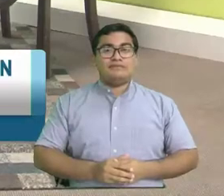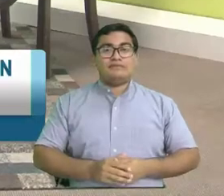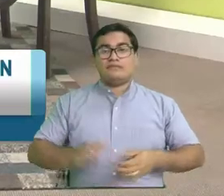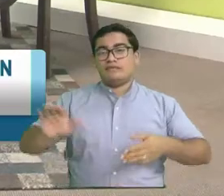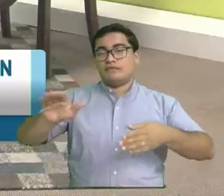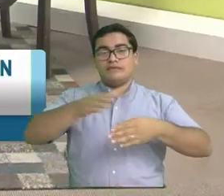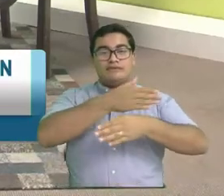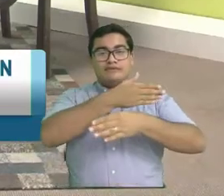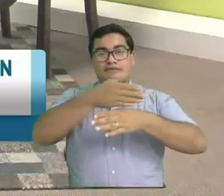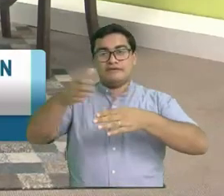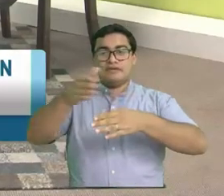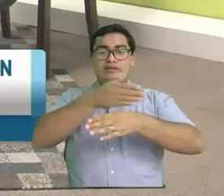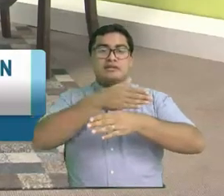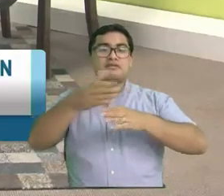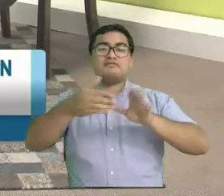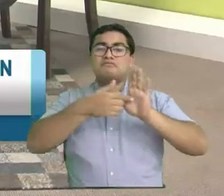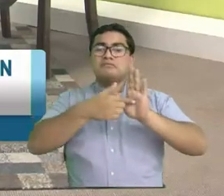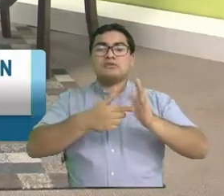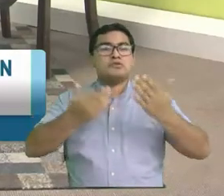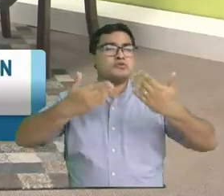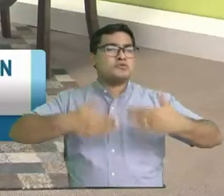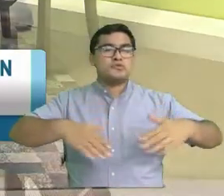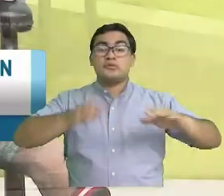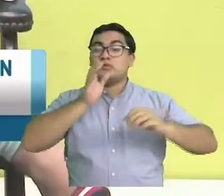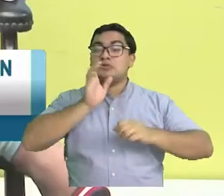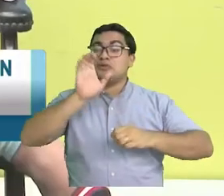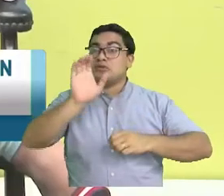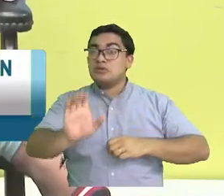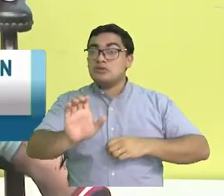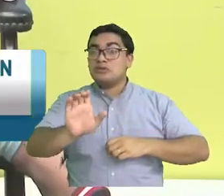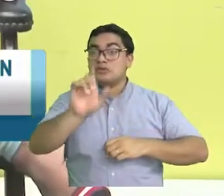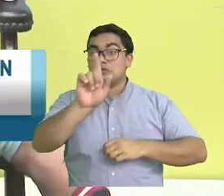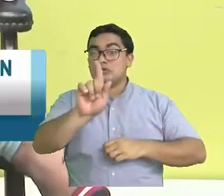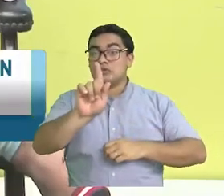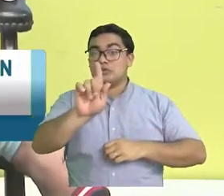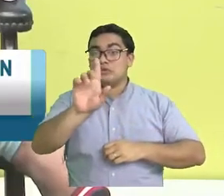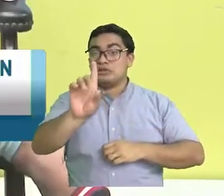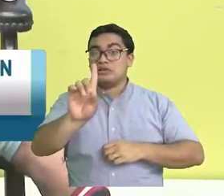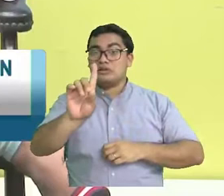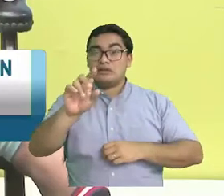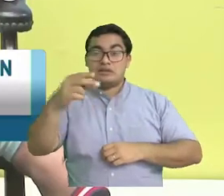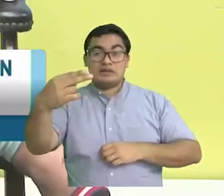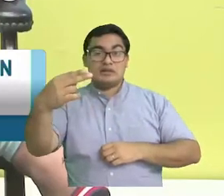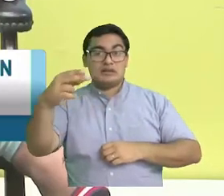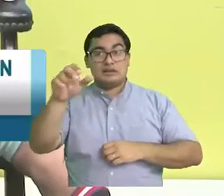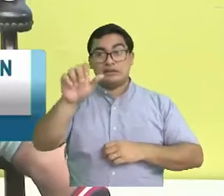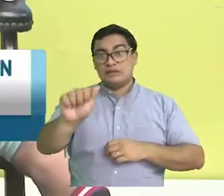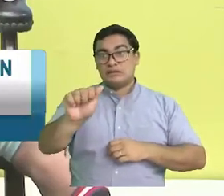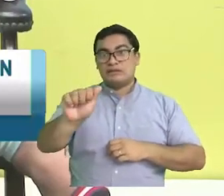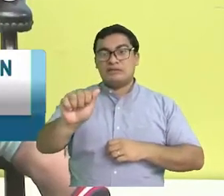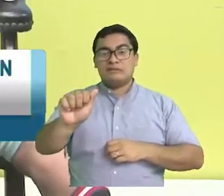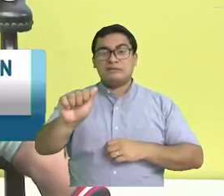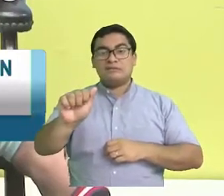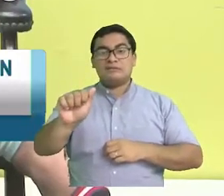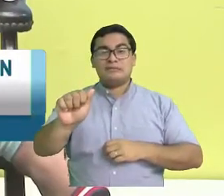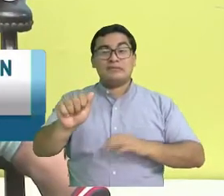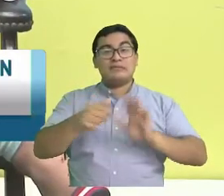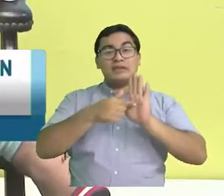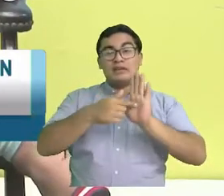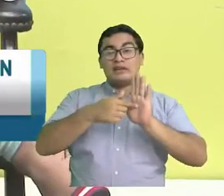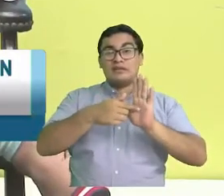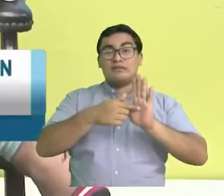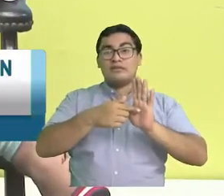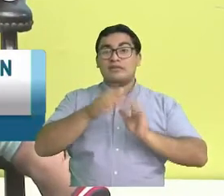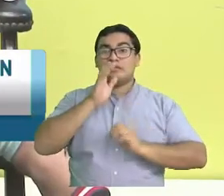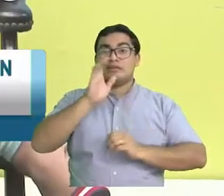completamente distintos. Normalmente los niños con trastorno de déficit de atención hiperactivos son los que tienden a hacer episodios